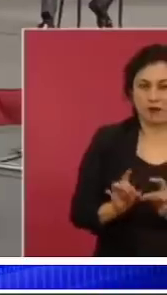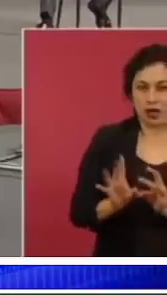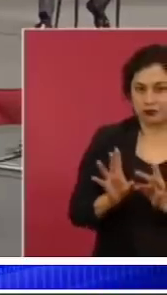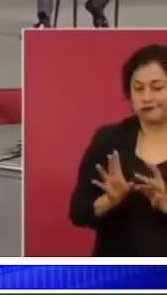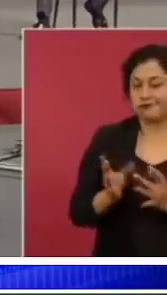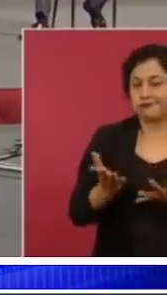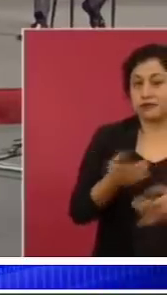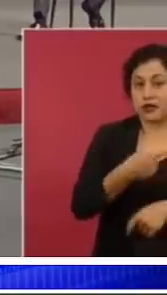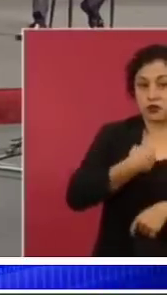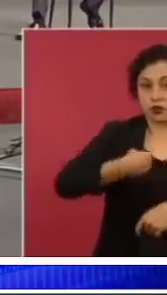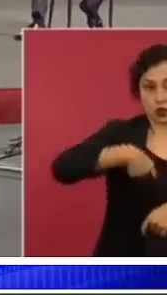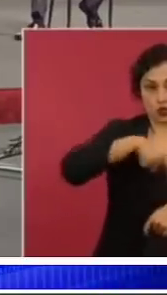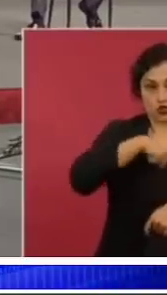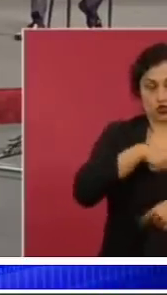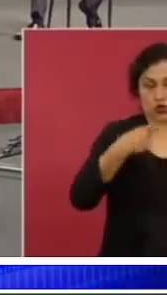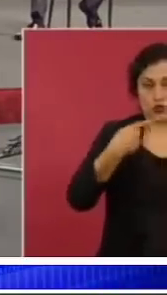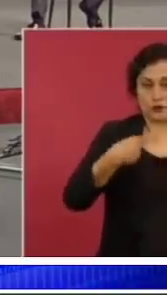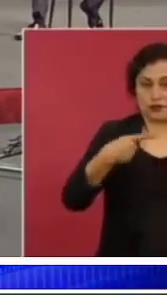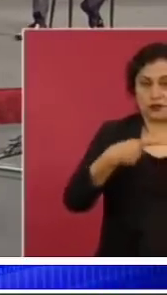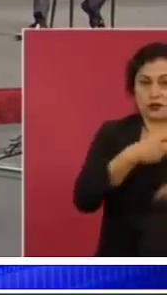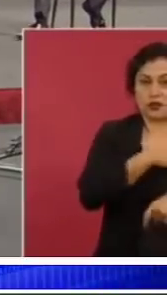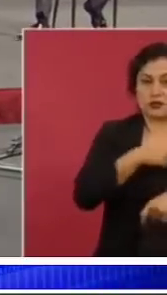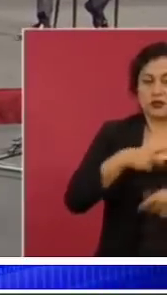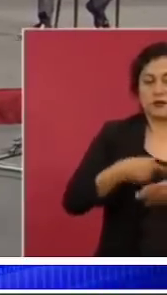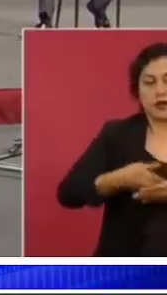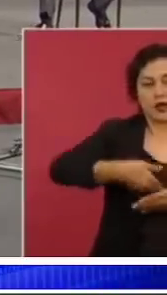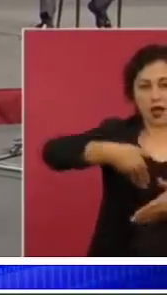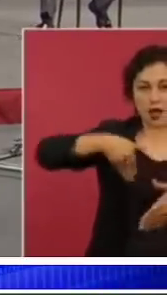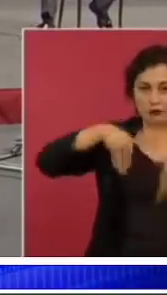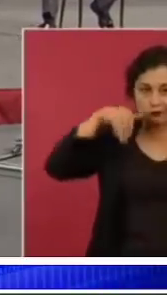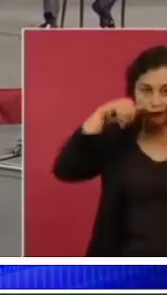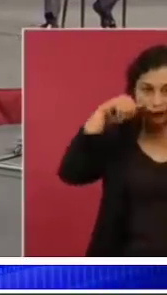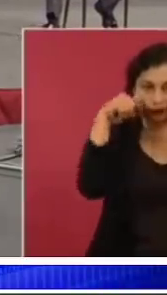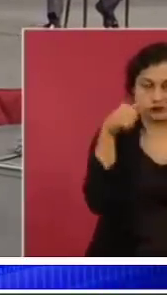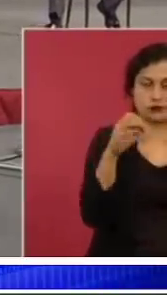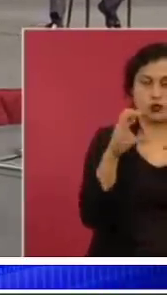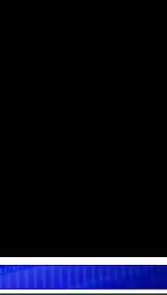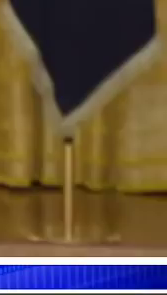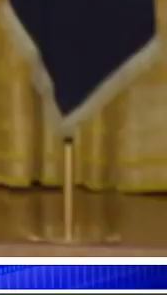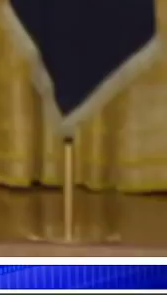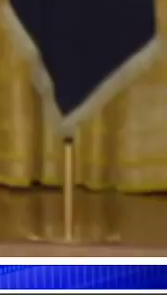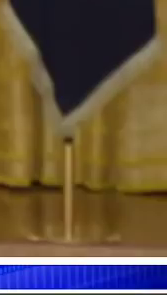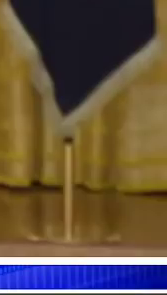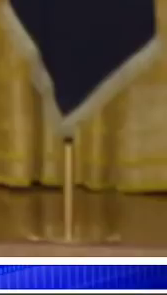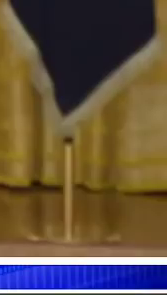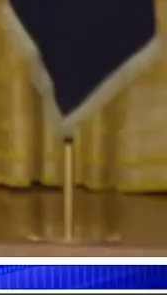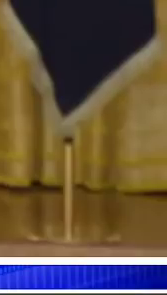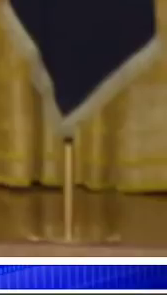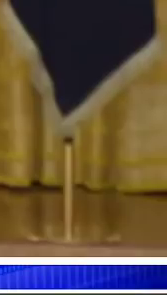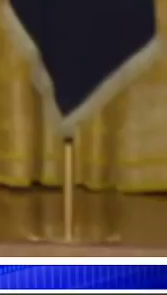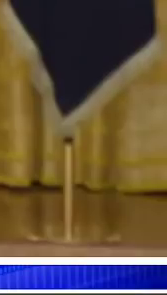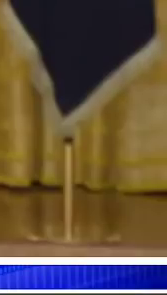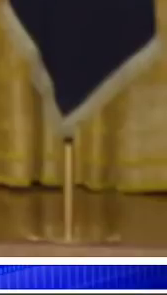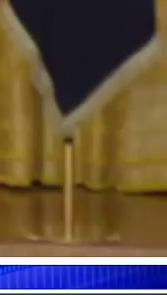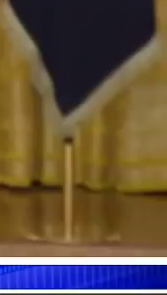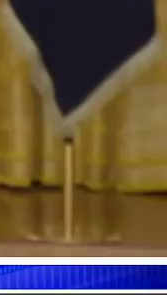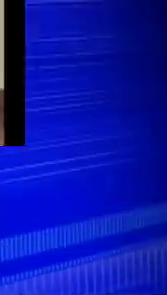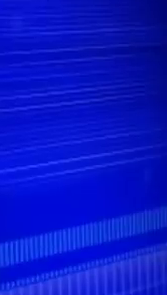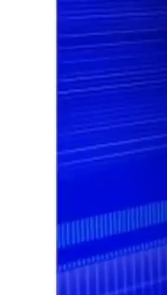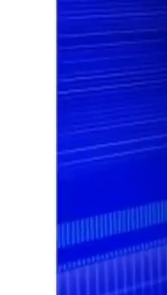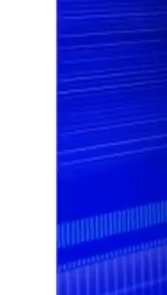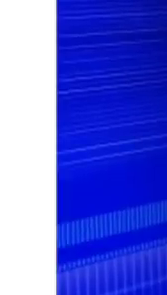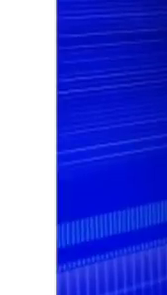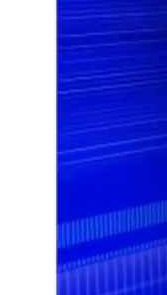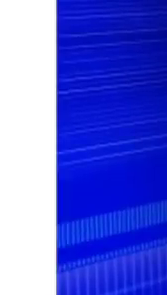ese que también aceptan las grandes potencias económicas que están sumadas en eeuu en esta alianza en la otan y